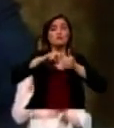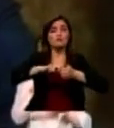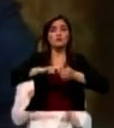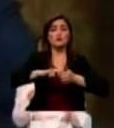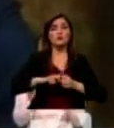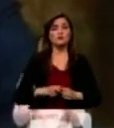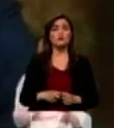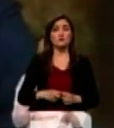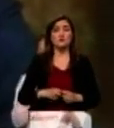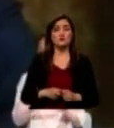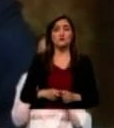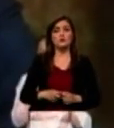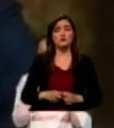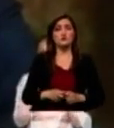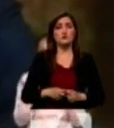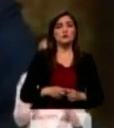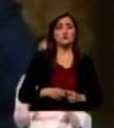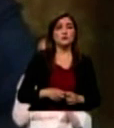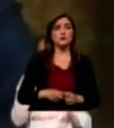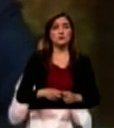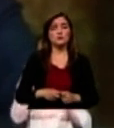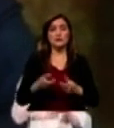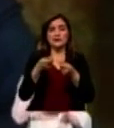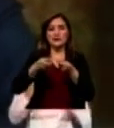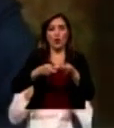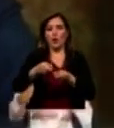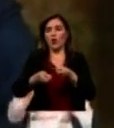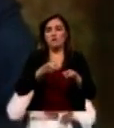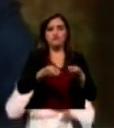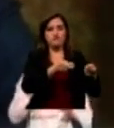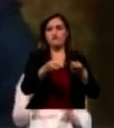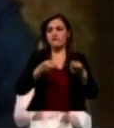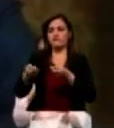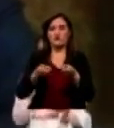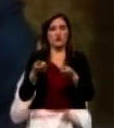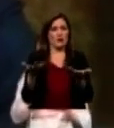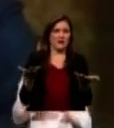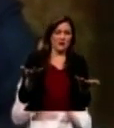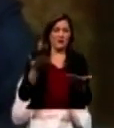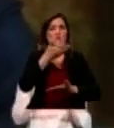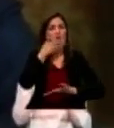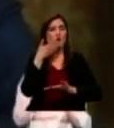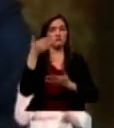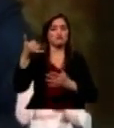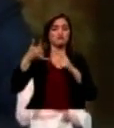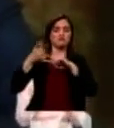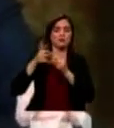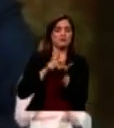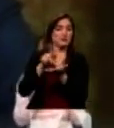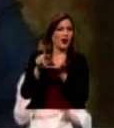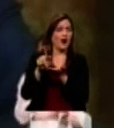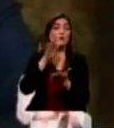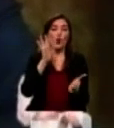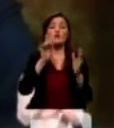genera la manipulación de esa enorme cantidad de efectivo. En consecuencia, queremos desarrollar